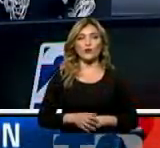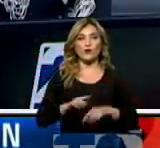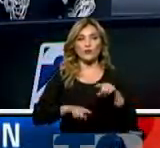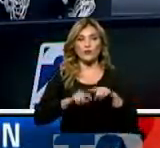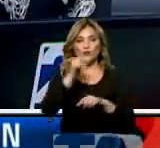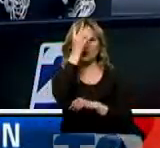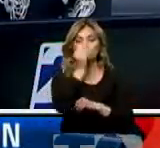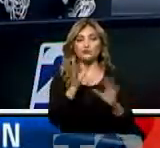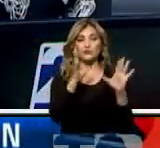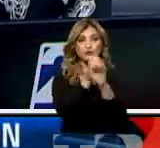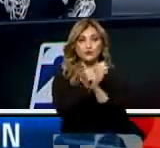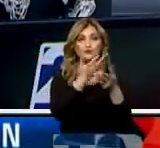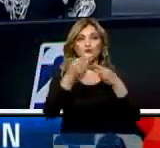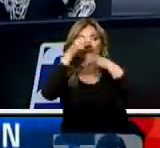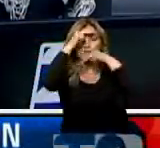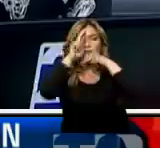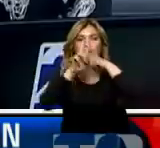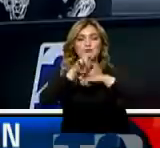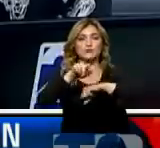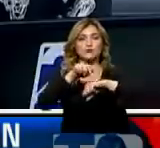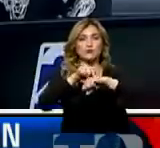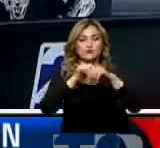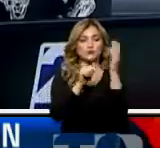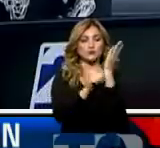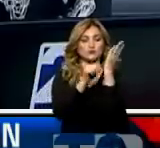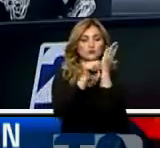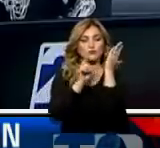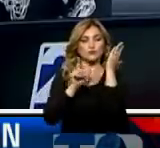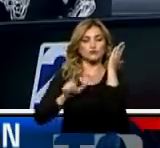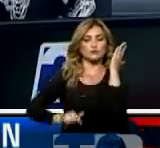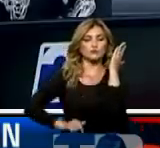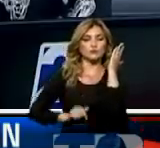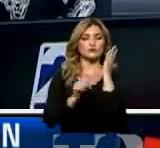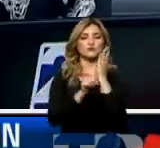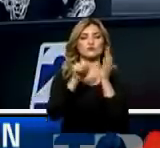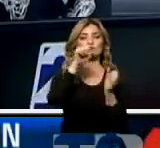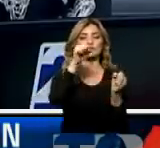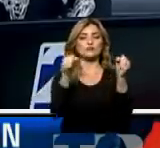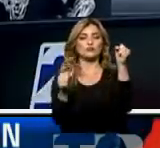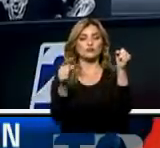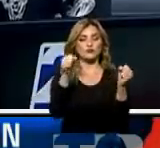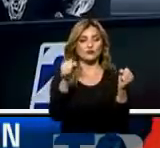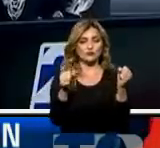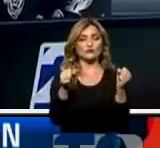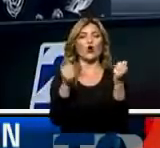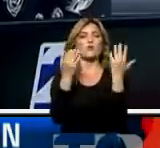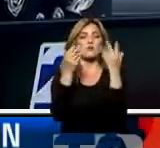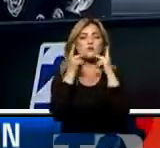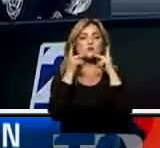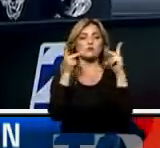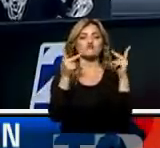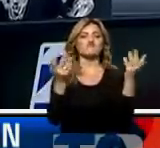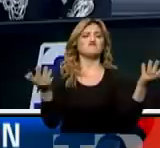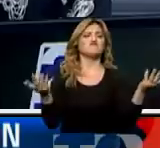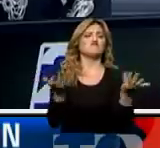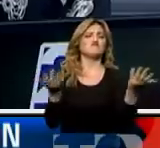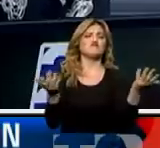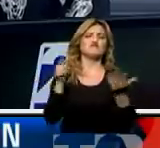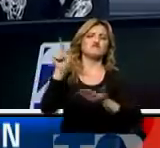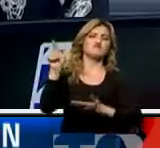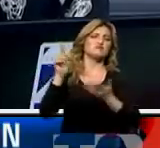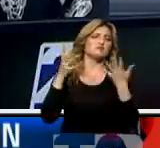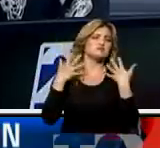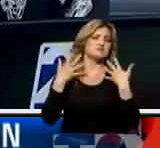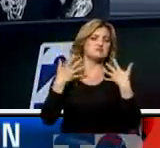Amigos, buenas noches, bienvenidos a 24 horas. La ministra de Salud y el ministro de Transporte recorrieron el puerto marítimo de Guayaquil